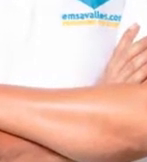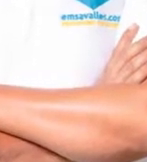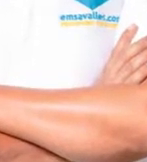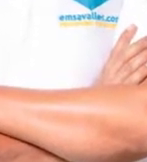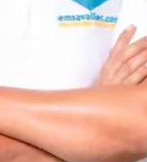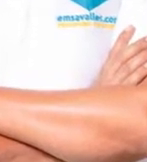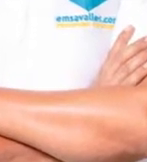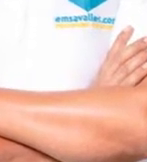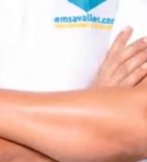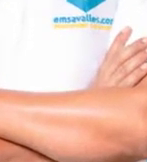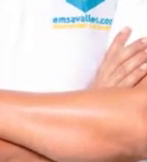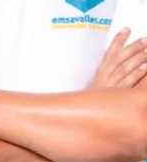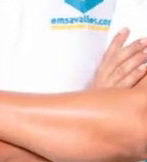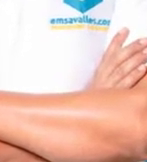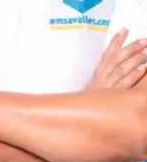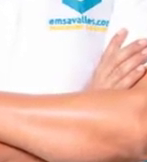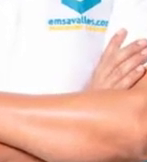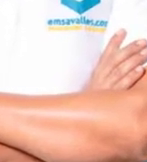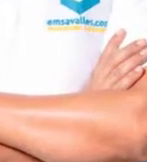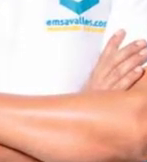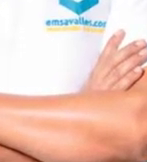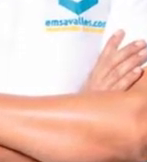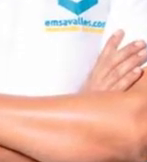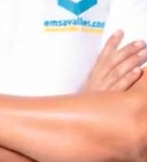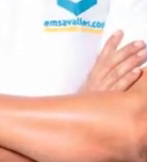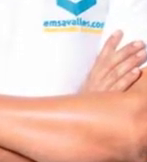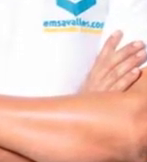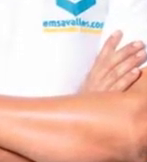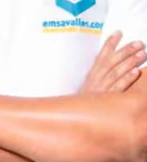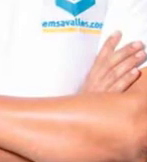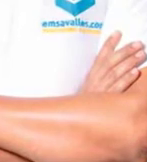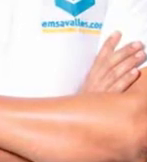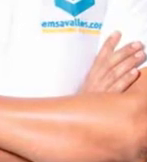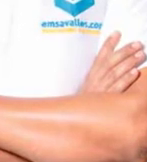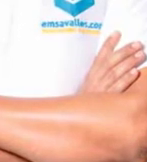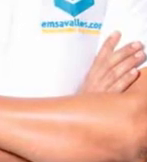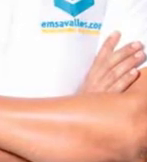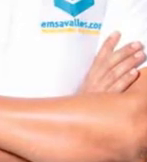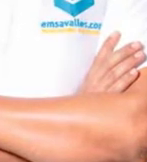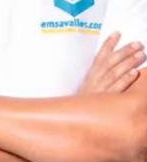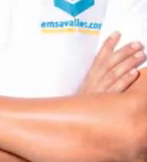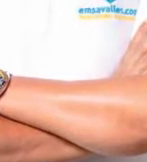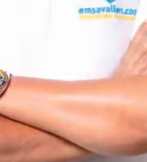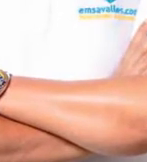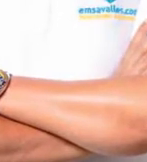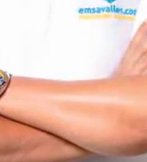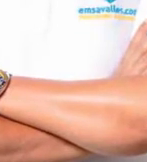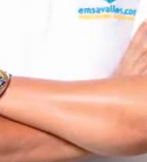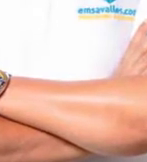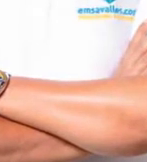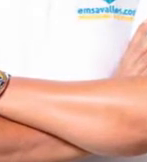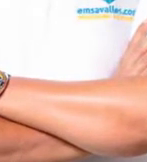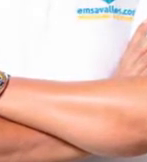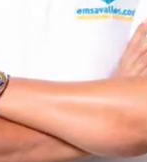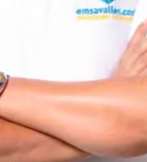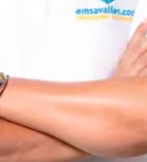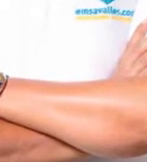hubo pues ya la votación en el Congreso del Estado de San Luis Potosí, y que